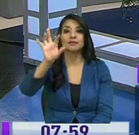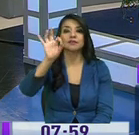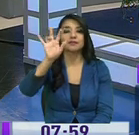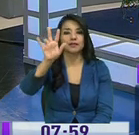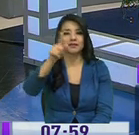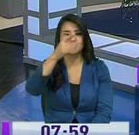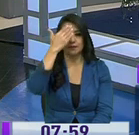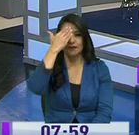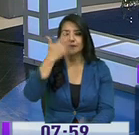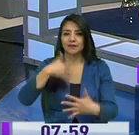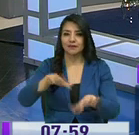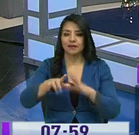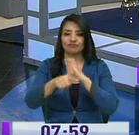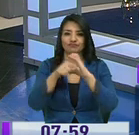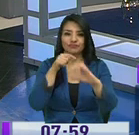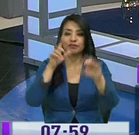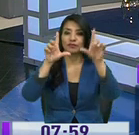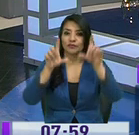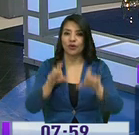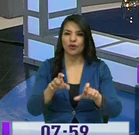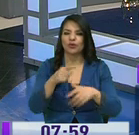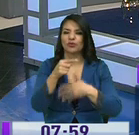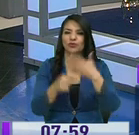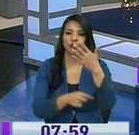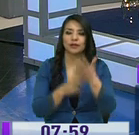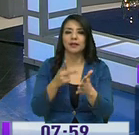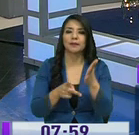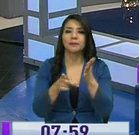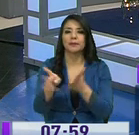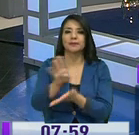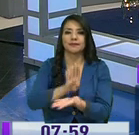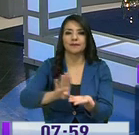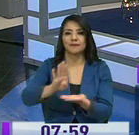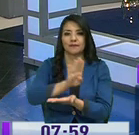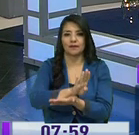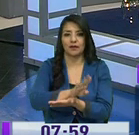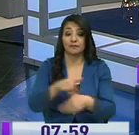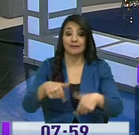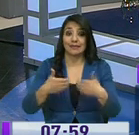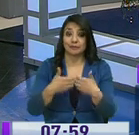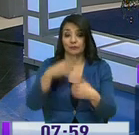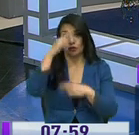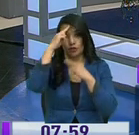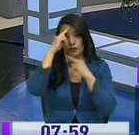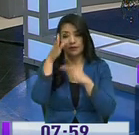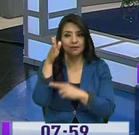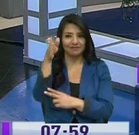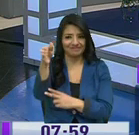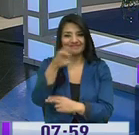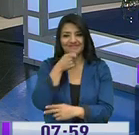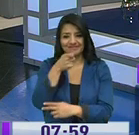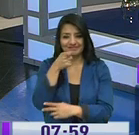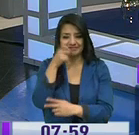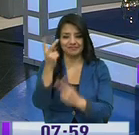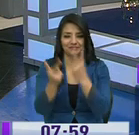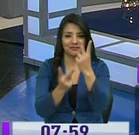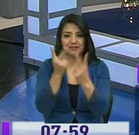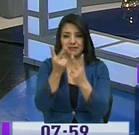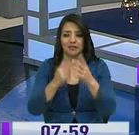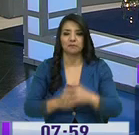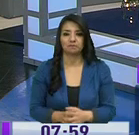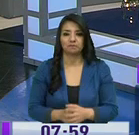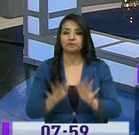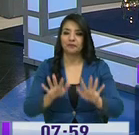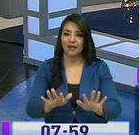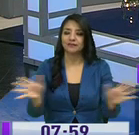098-518-4393. Ya sabe, así que envíenos todas las fotografías de lo que está pasando ahí en su barrio y un equipo de nuestro noticiero lo va a visitar. Y con esta